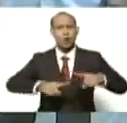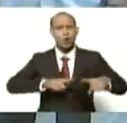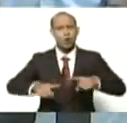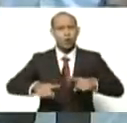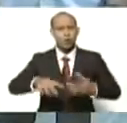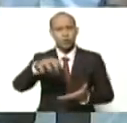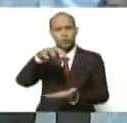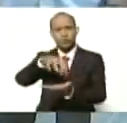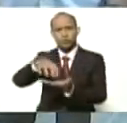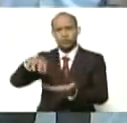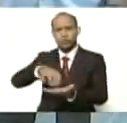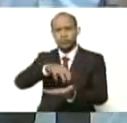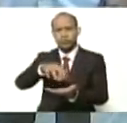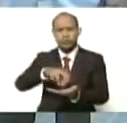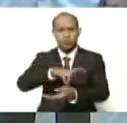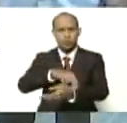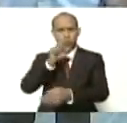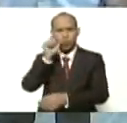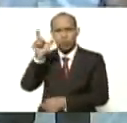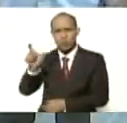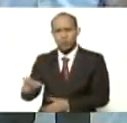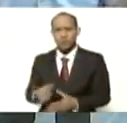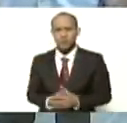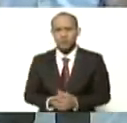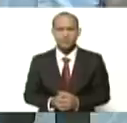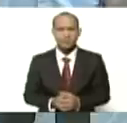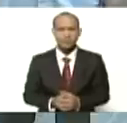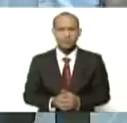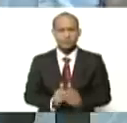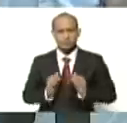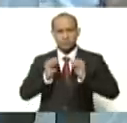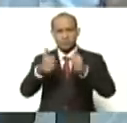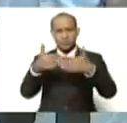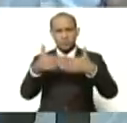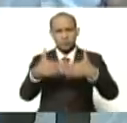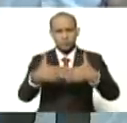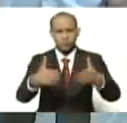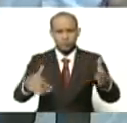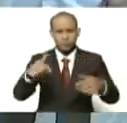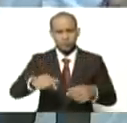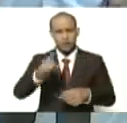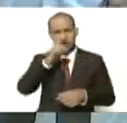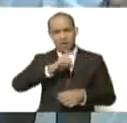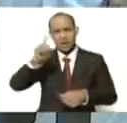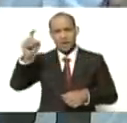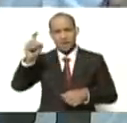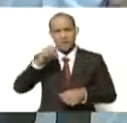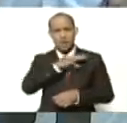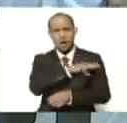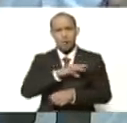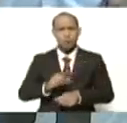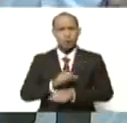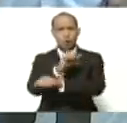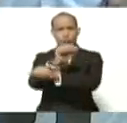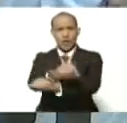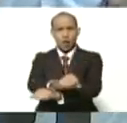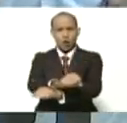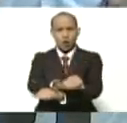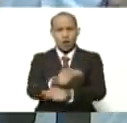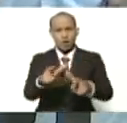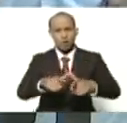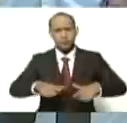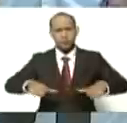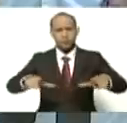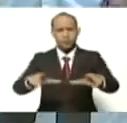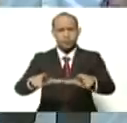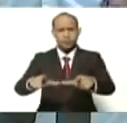áreas de rehabilitación al doctor a lírico bien precisamente inaugurando en esta universidad de la misión josé gregorio hernández presidente el área de rehabilitación que le hemos